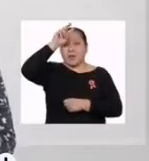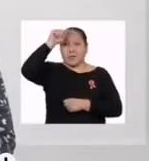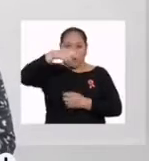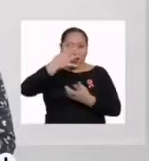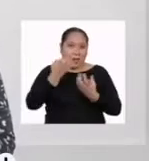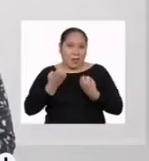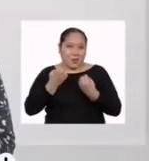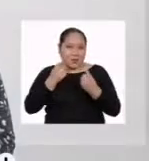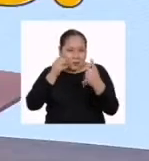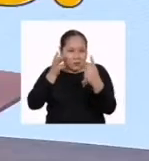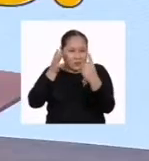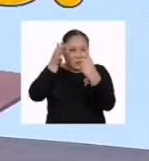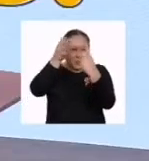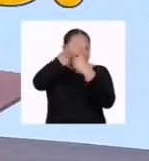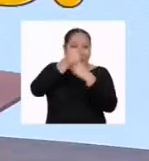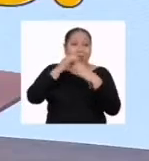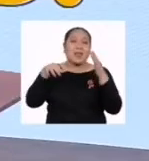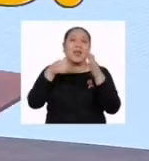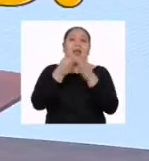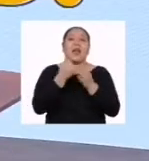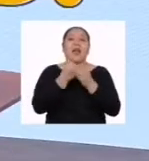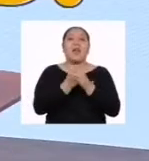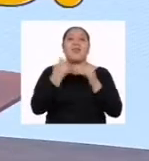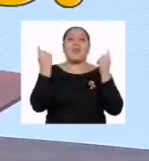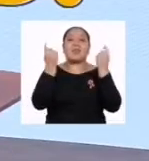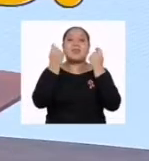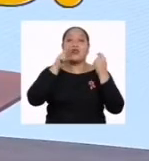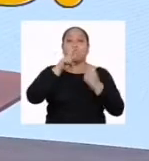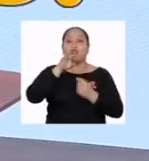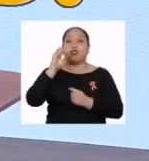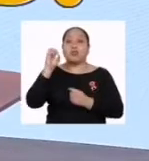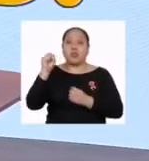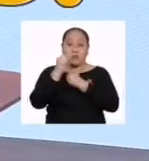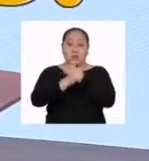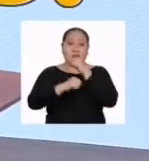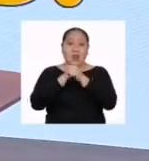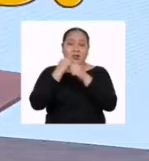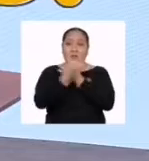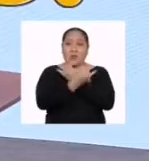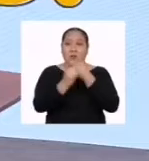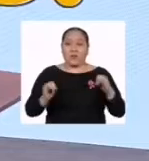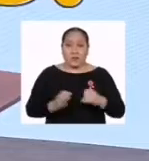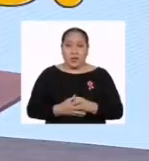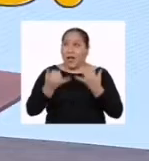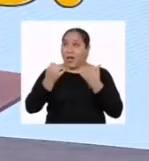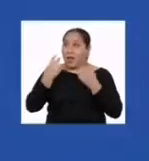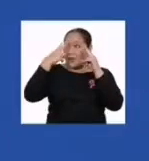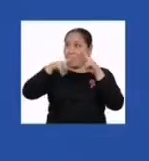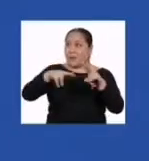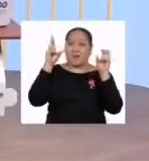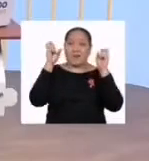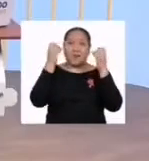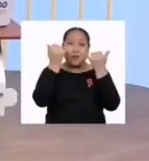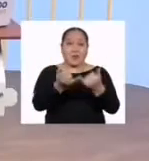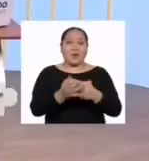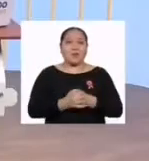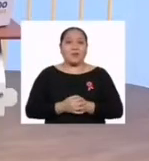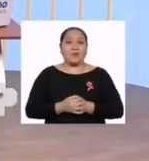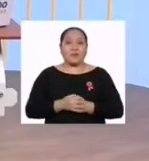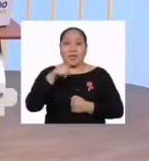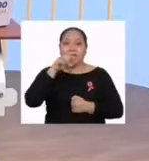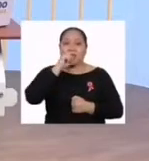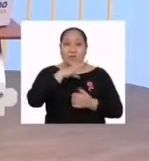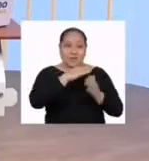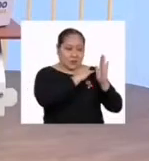al Bicentenario? Bien, ahora pasemos a la actividad del programa de hoy. ¿Le parece, profesora? Como indica